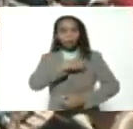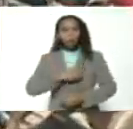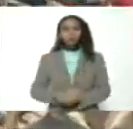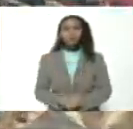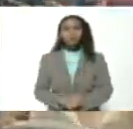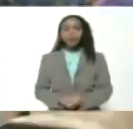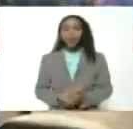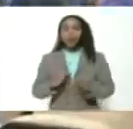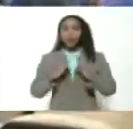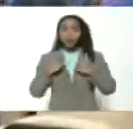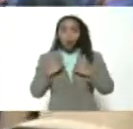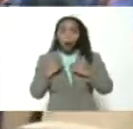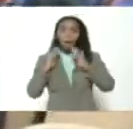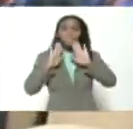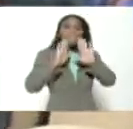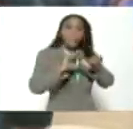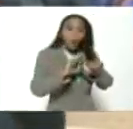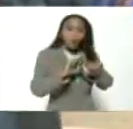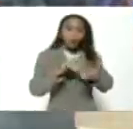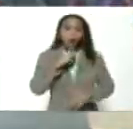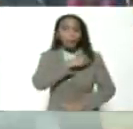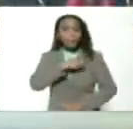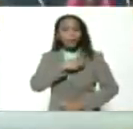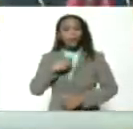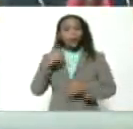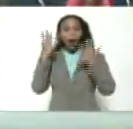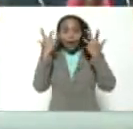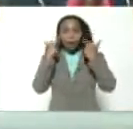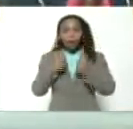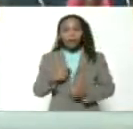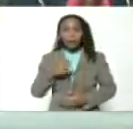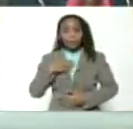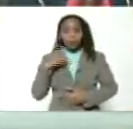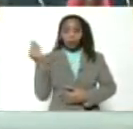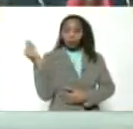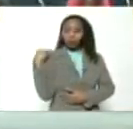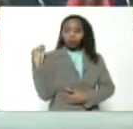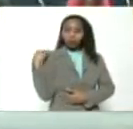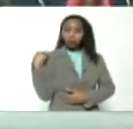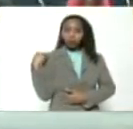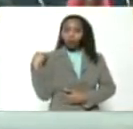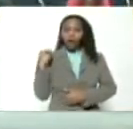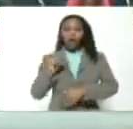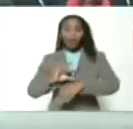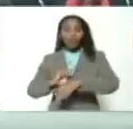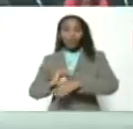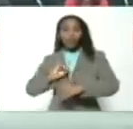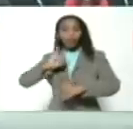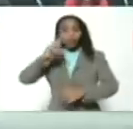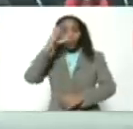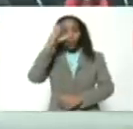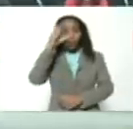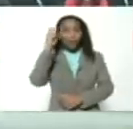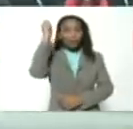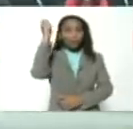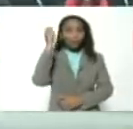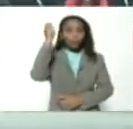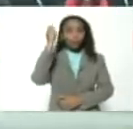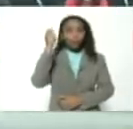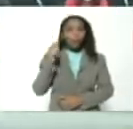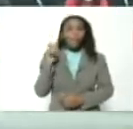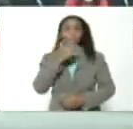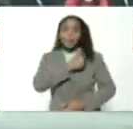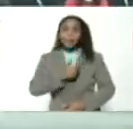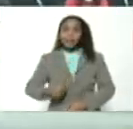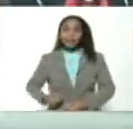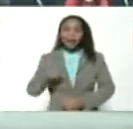Todo mi apoyo a la Misión Nevado. Me ha informado el doctor Jorge Rodríguez, diputado,